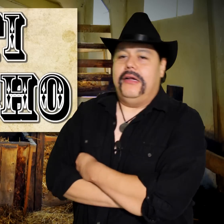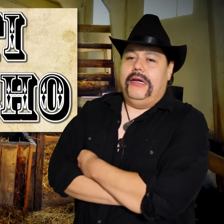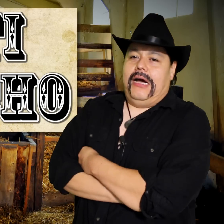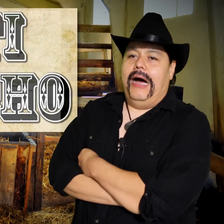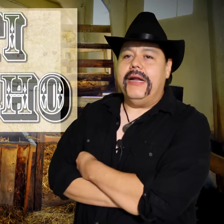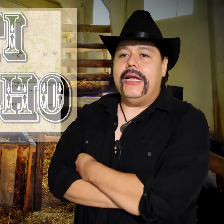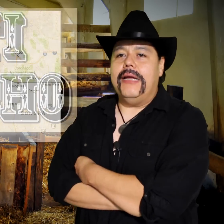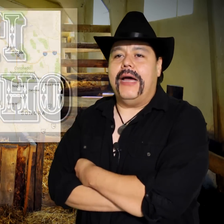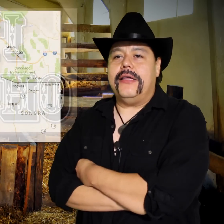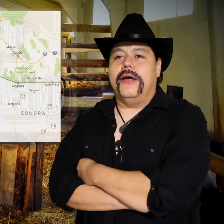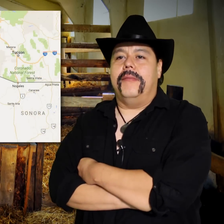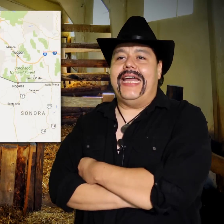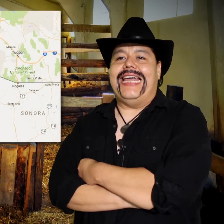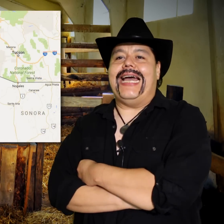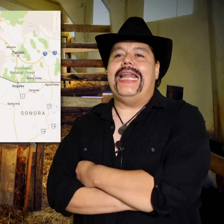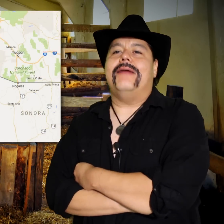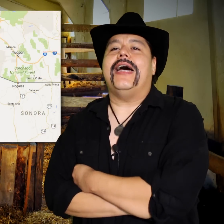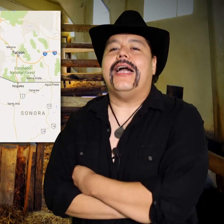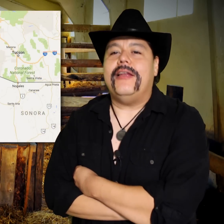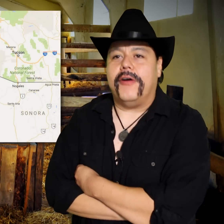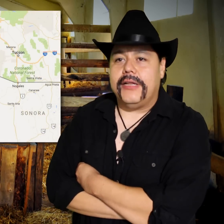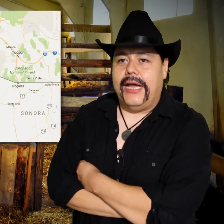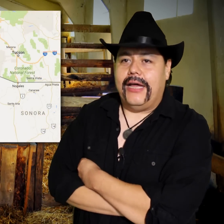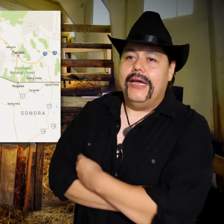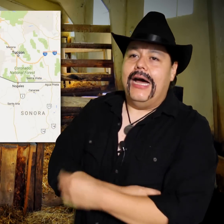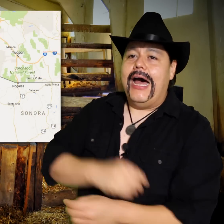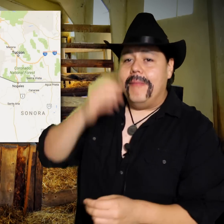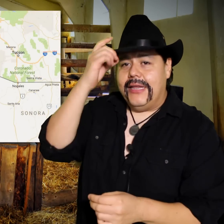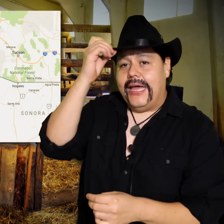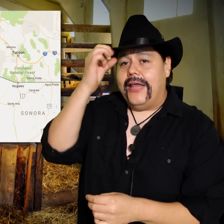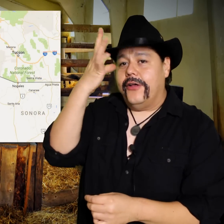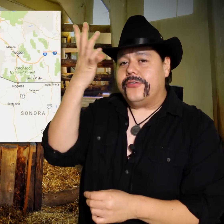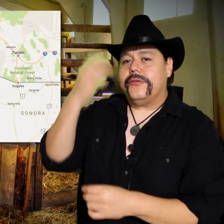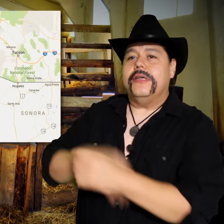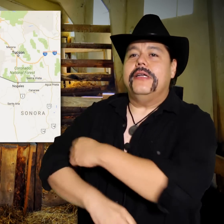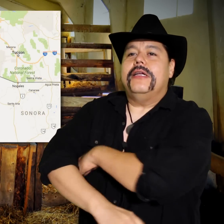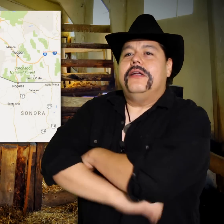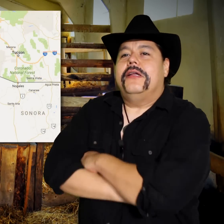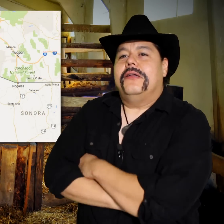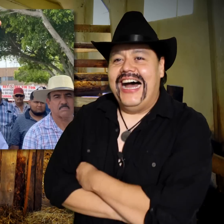imaginar! ¡Abril y mayo, Mexicali, Baja California!